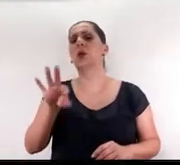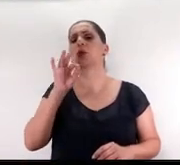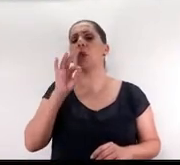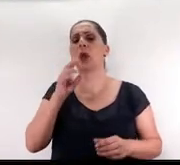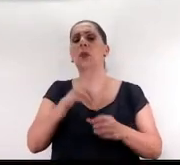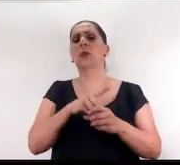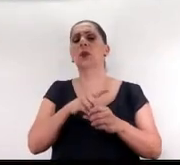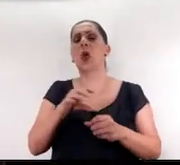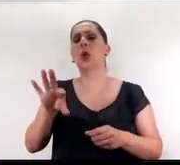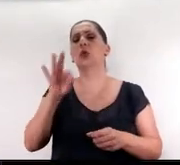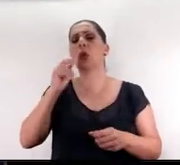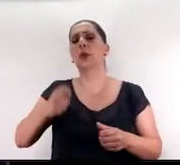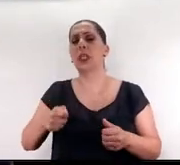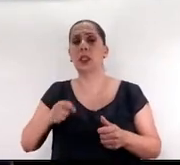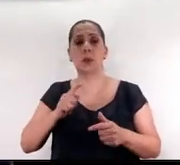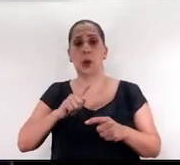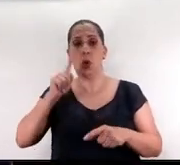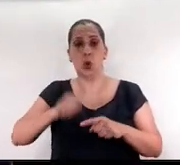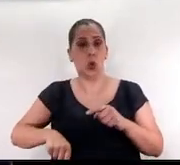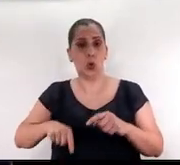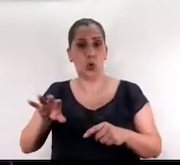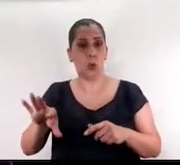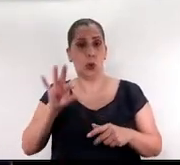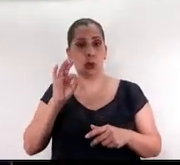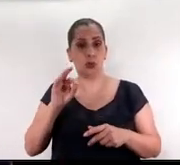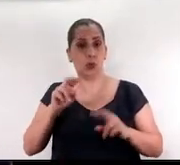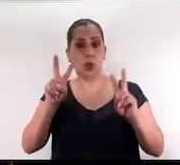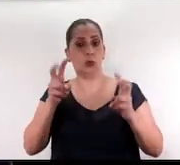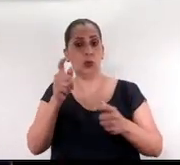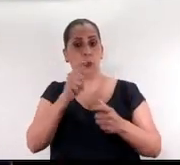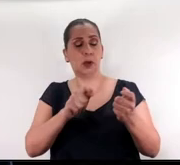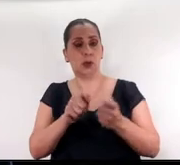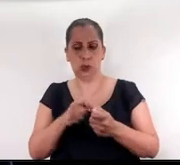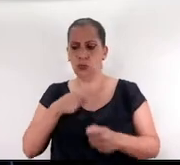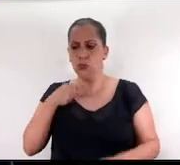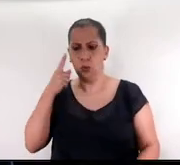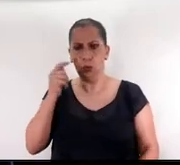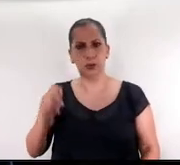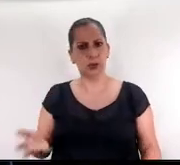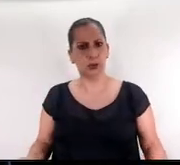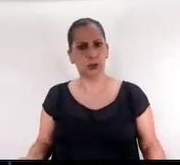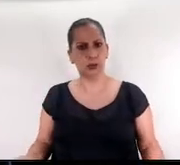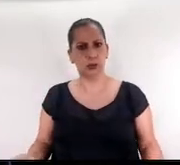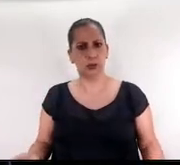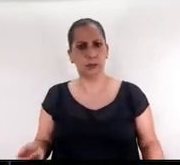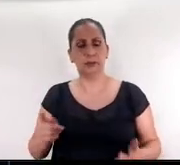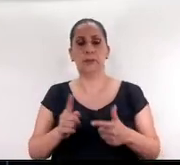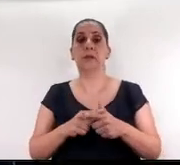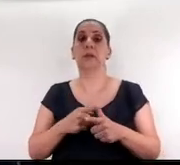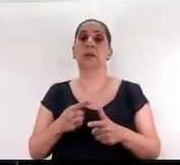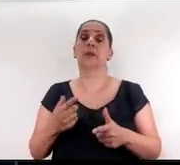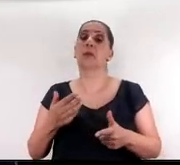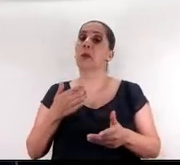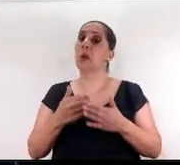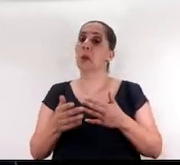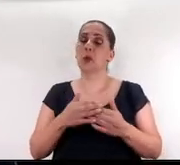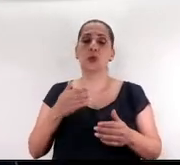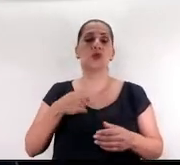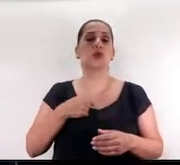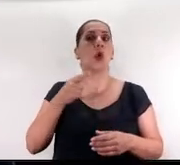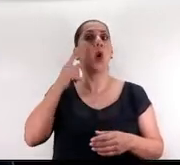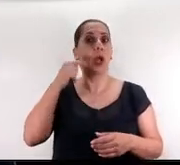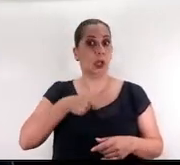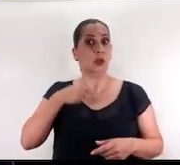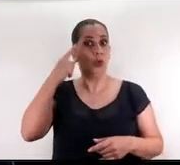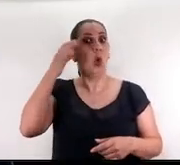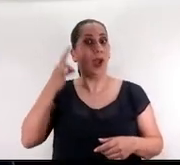diputados? Ah, pero no puede escoger un tema concreto. Yo creo que sí. Entonces, aunque yo crea que se debe romper el monopolio de